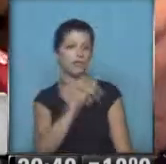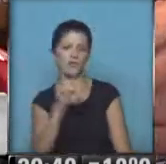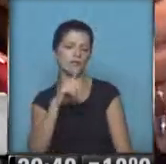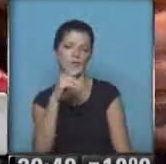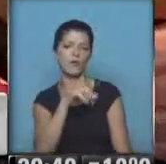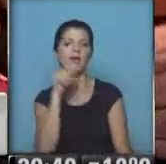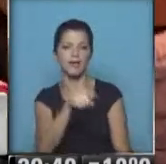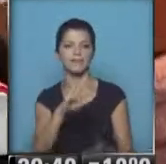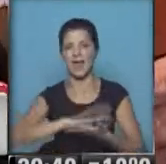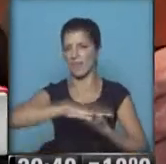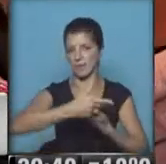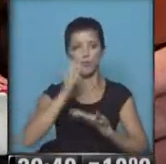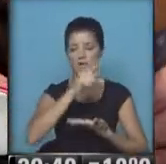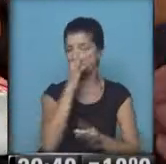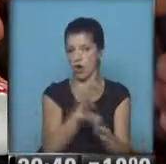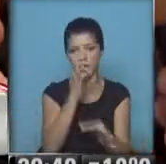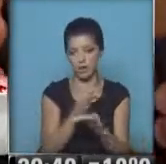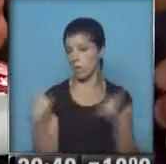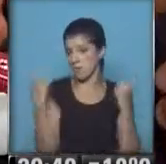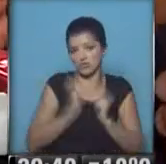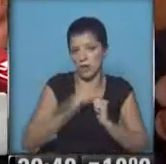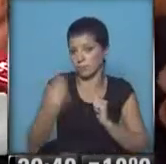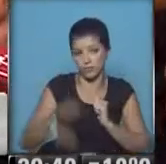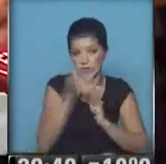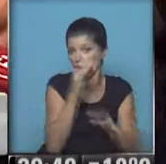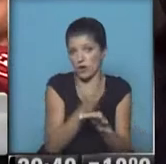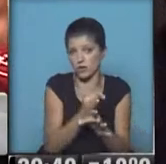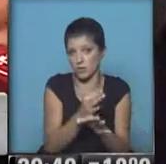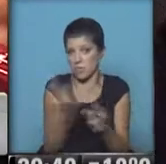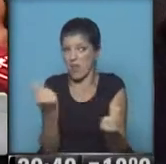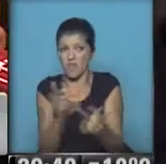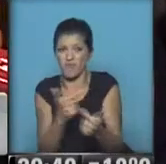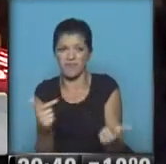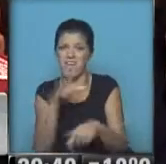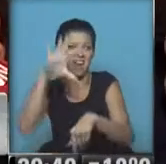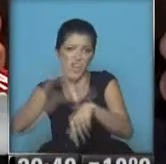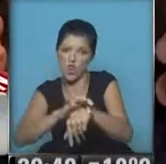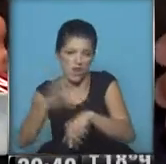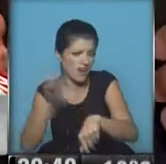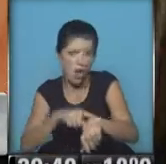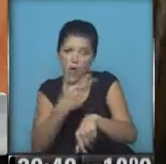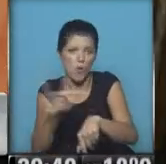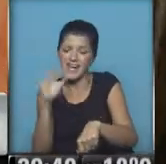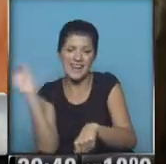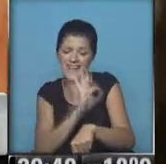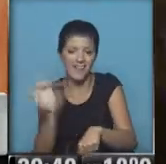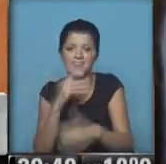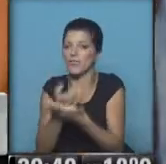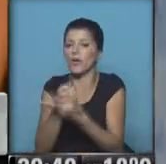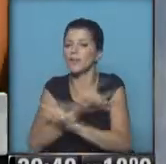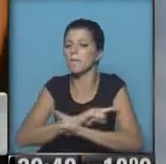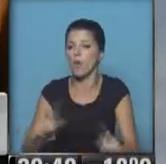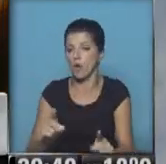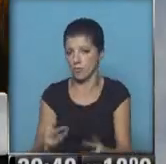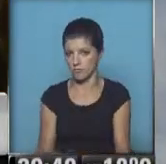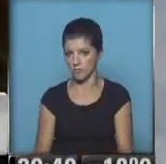Tenía, bueno, la netbook del colegio y toda la mochila con todas las cosas del colegio. Nada de valor. No tenía reloj, no tenía nada de valor, no tenía celular. O sea, no. Esto